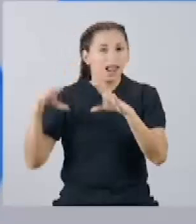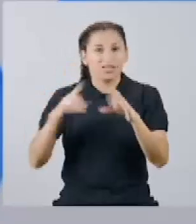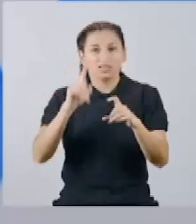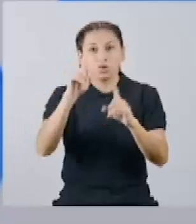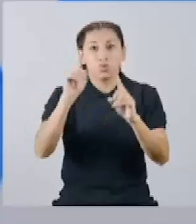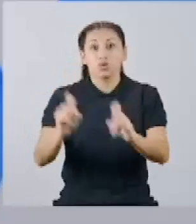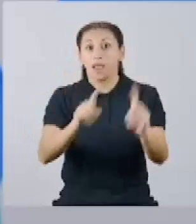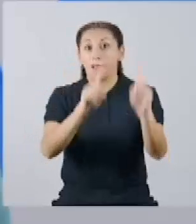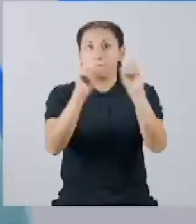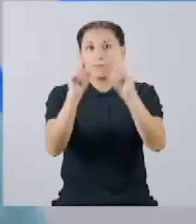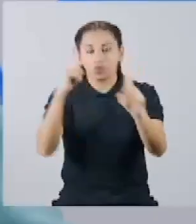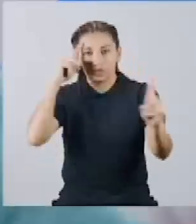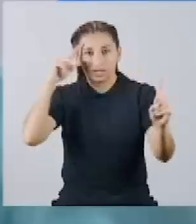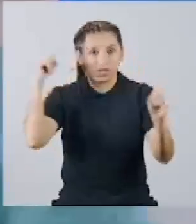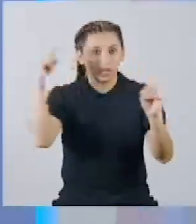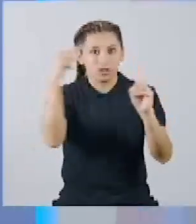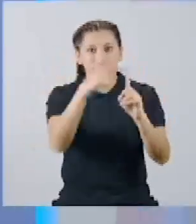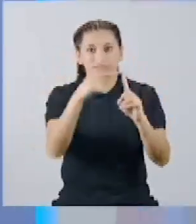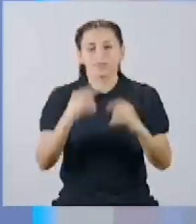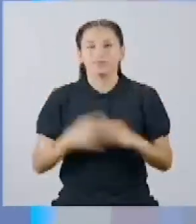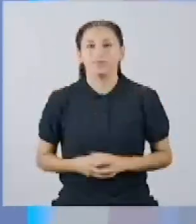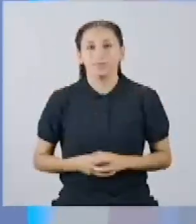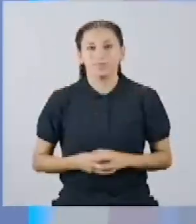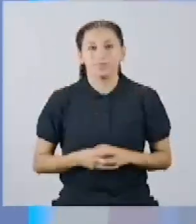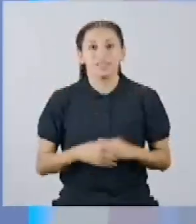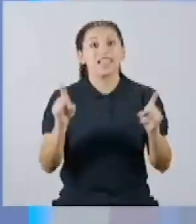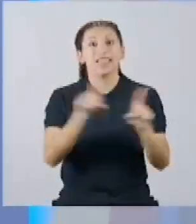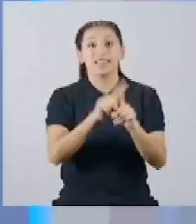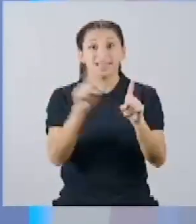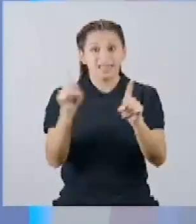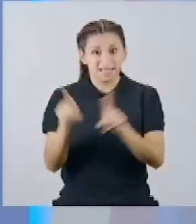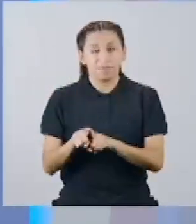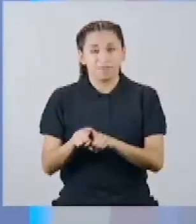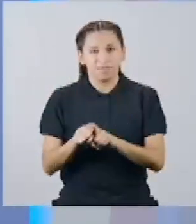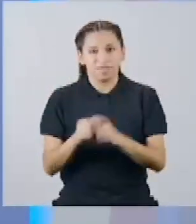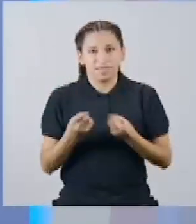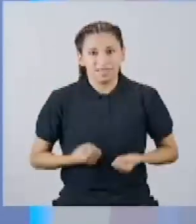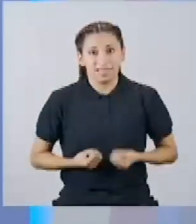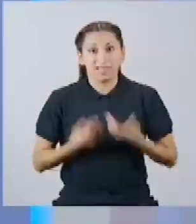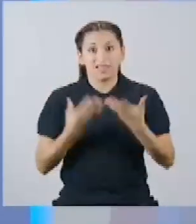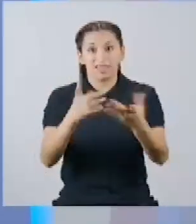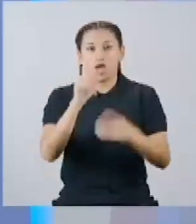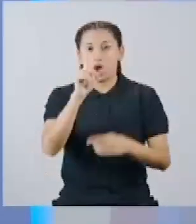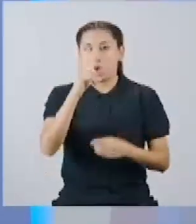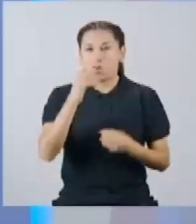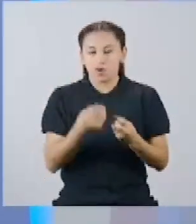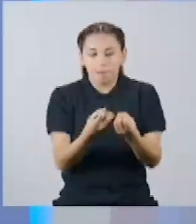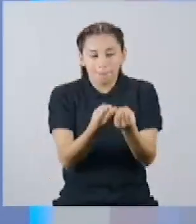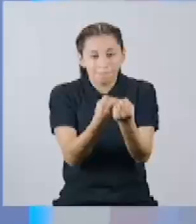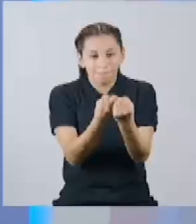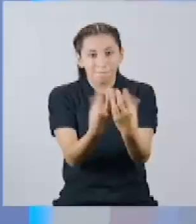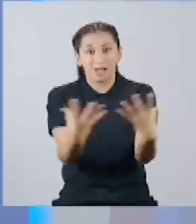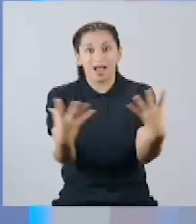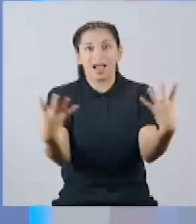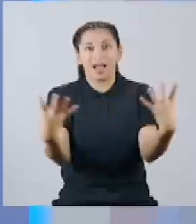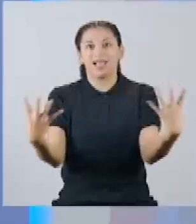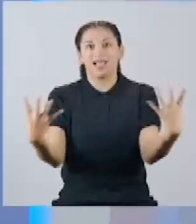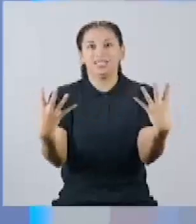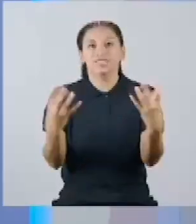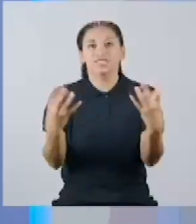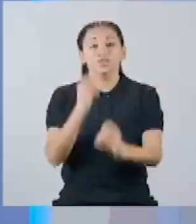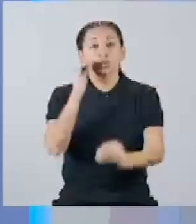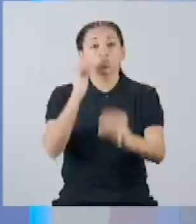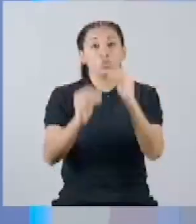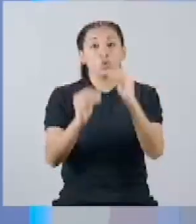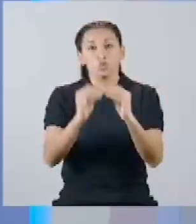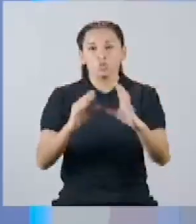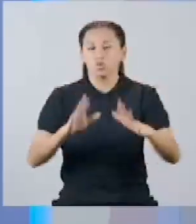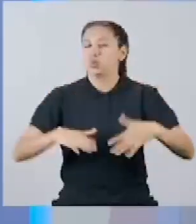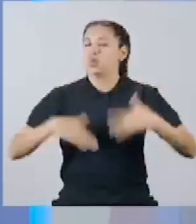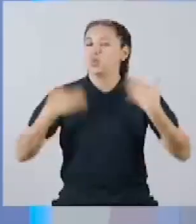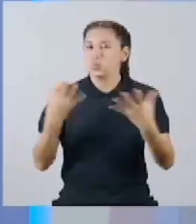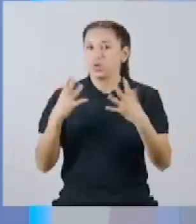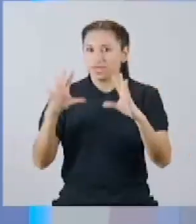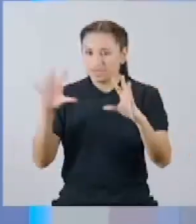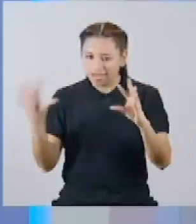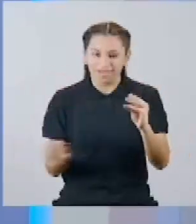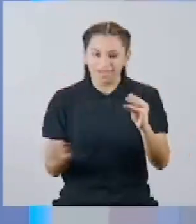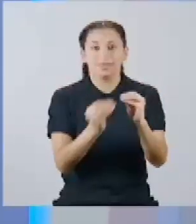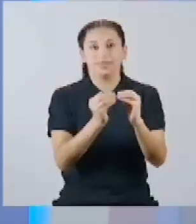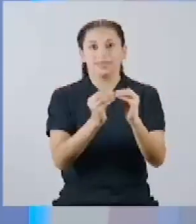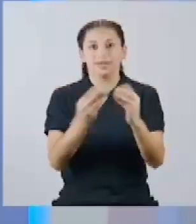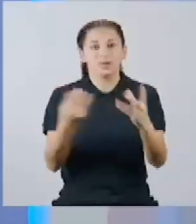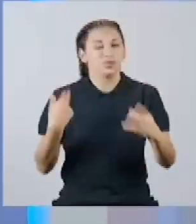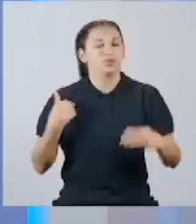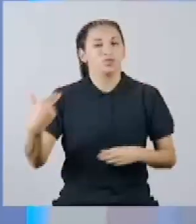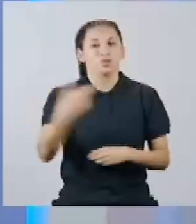pregunta retadora. También que nos brinden una variedad de soluciones que puedan implementarse